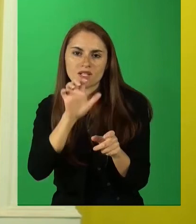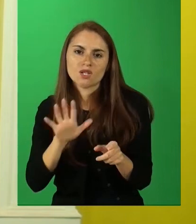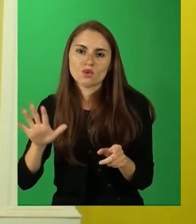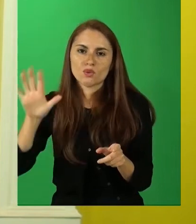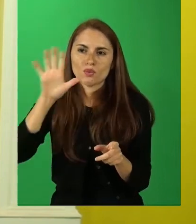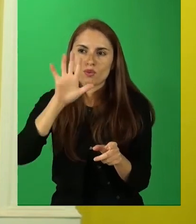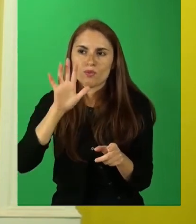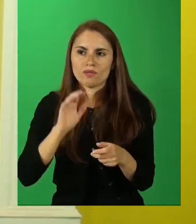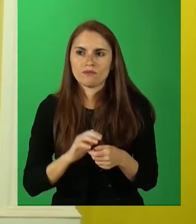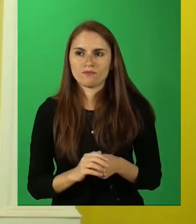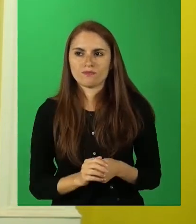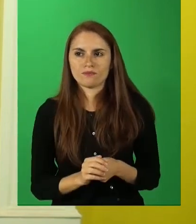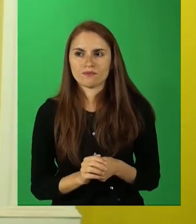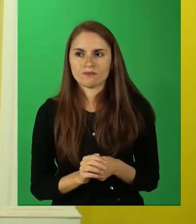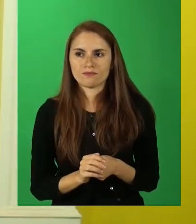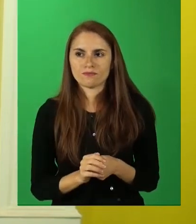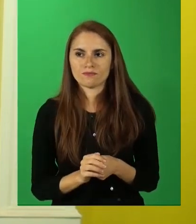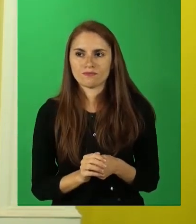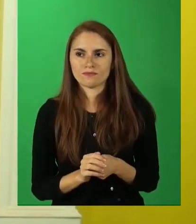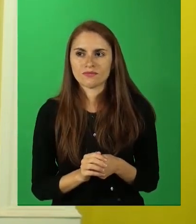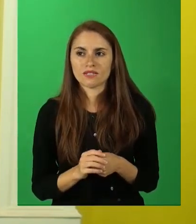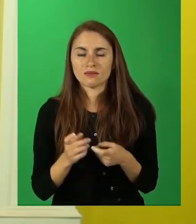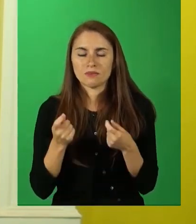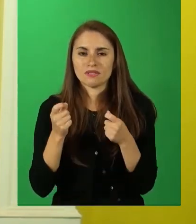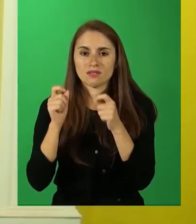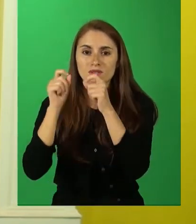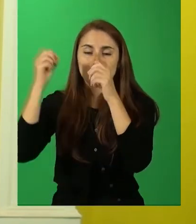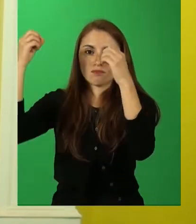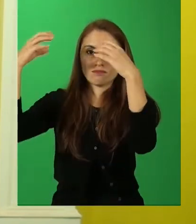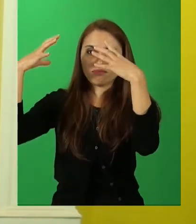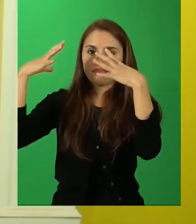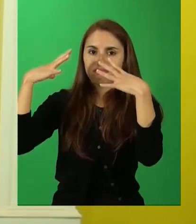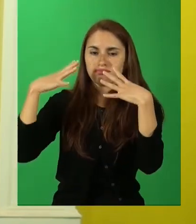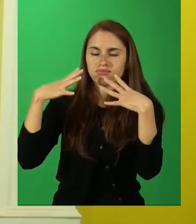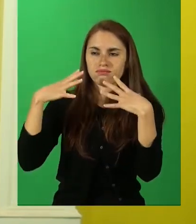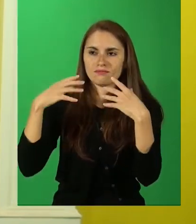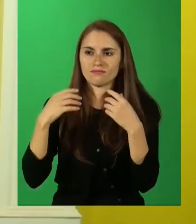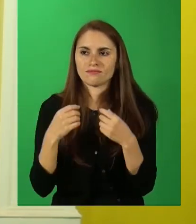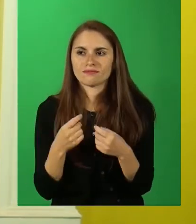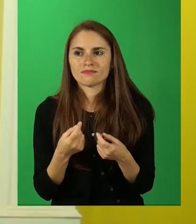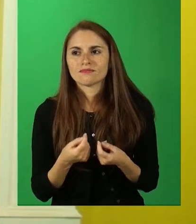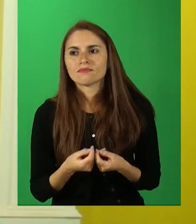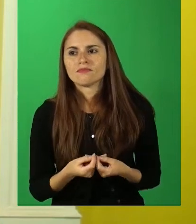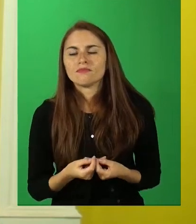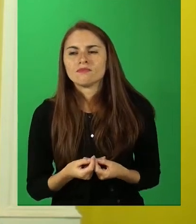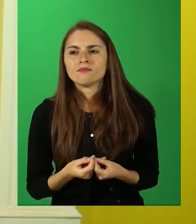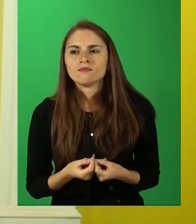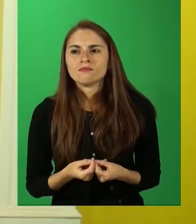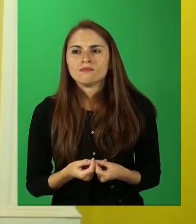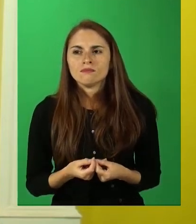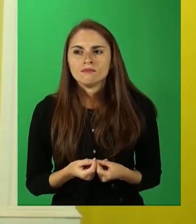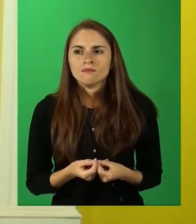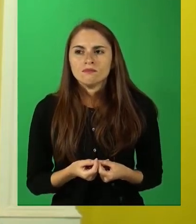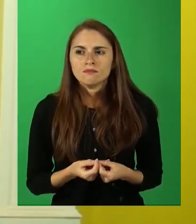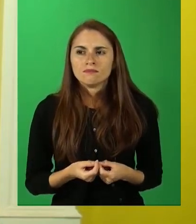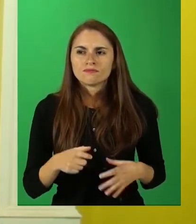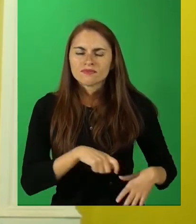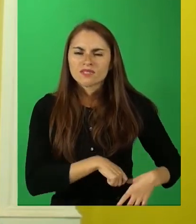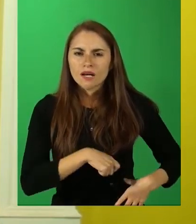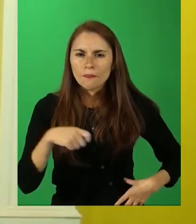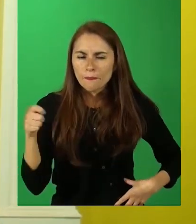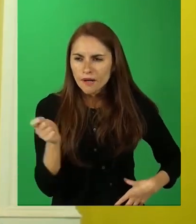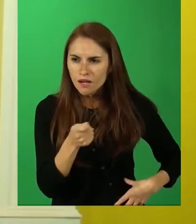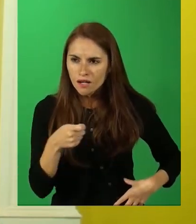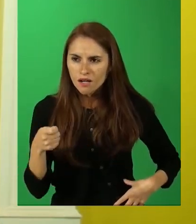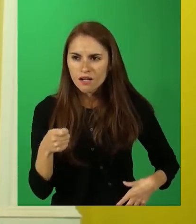casi por obligación del cielo debían conquistar América, ¿cierto? Con sus espadas,